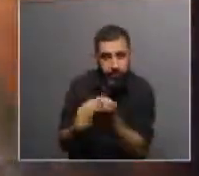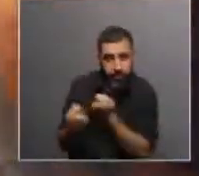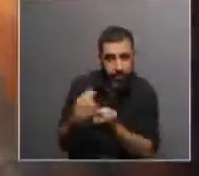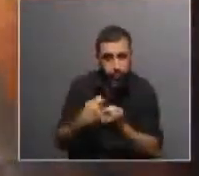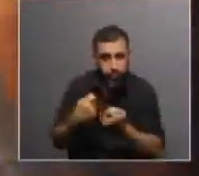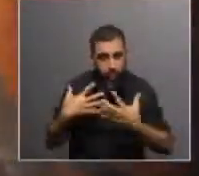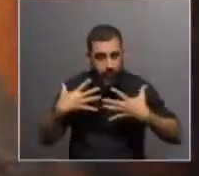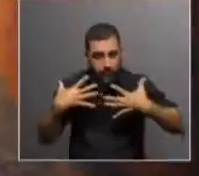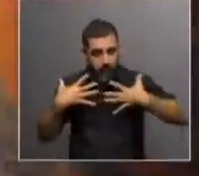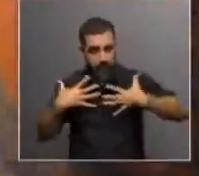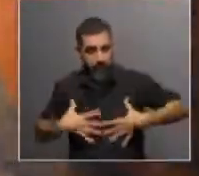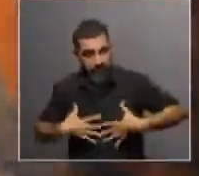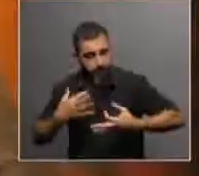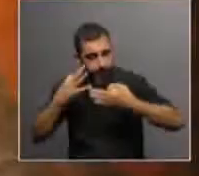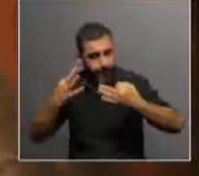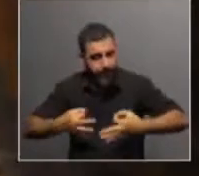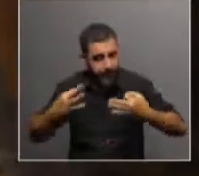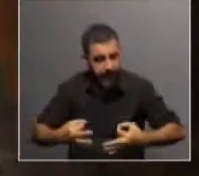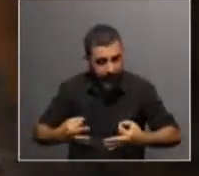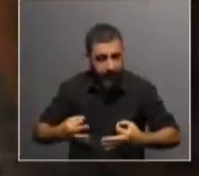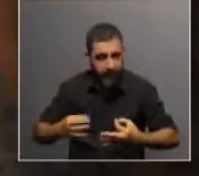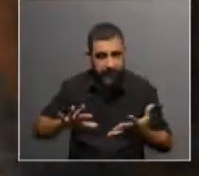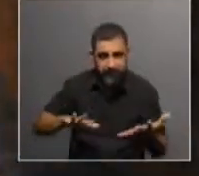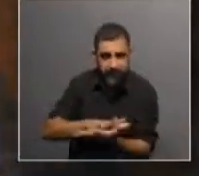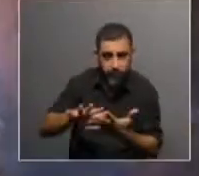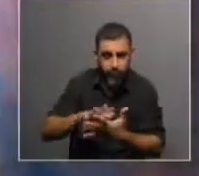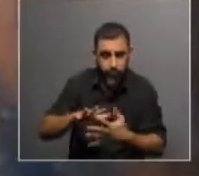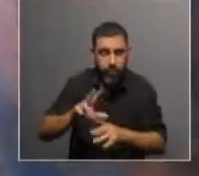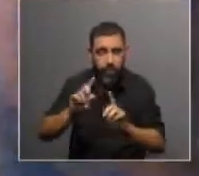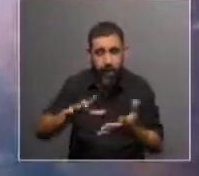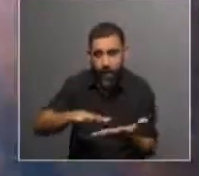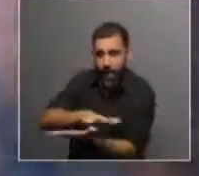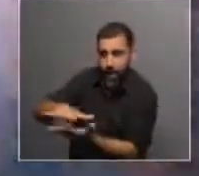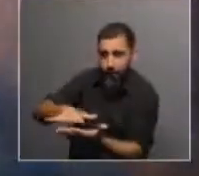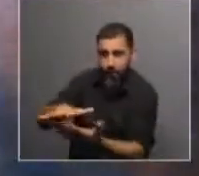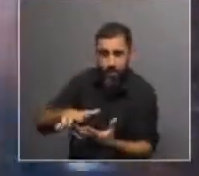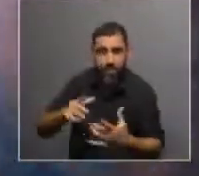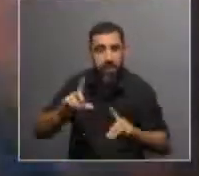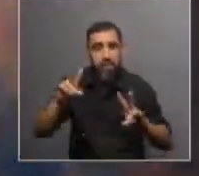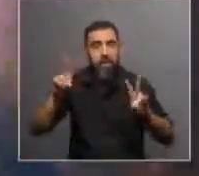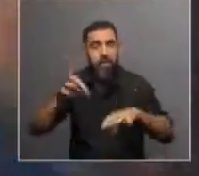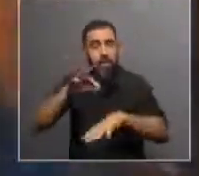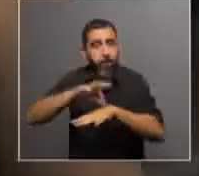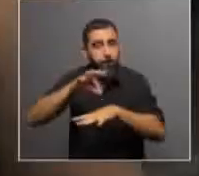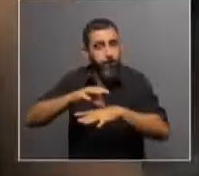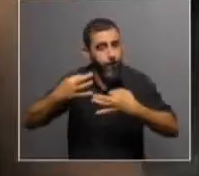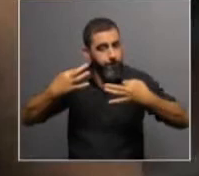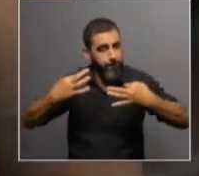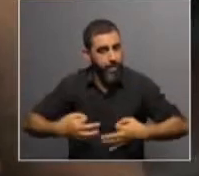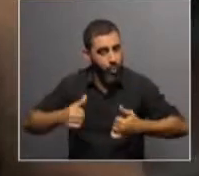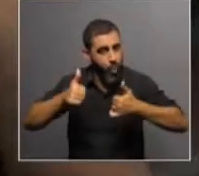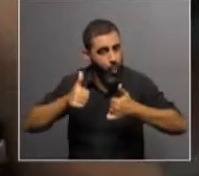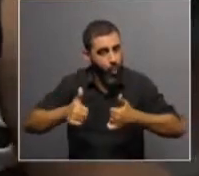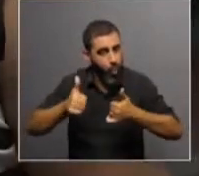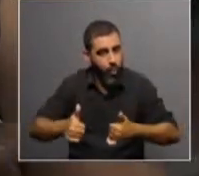traje especial que tiene que soportar, ¿verdad? Las condiciones físicas, médicas que tiene que tener, unas buenas